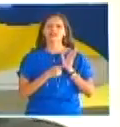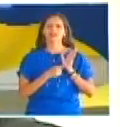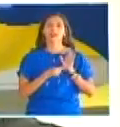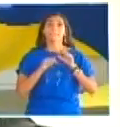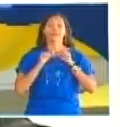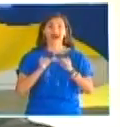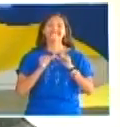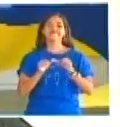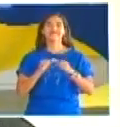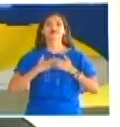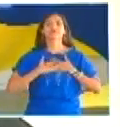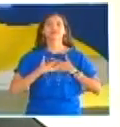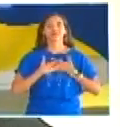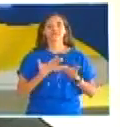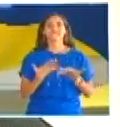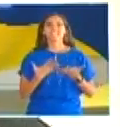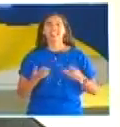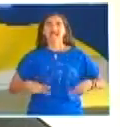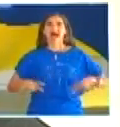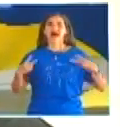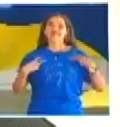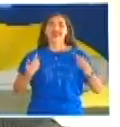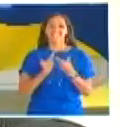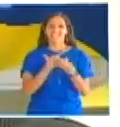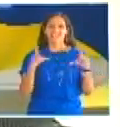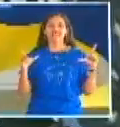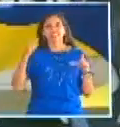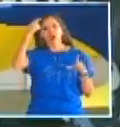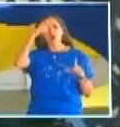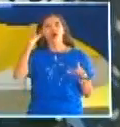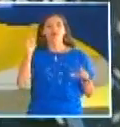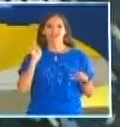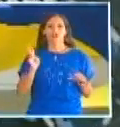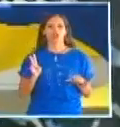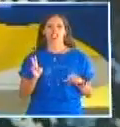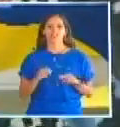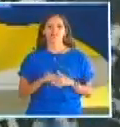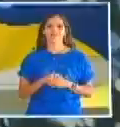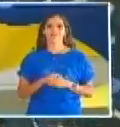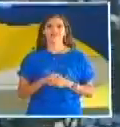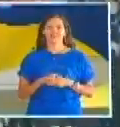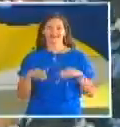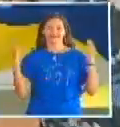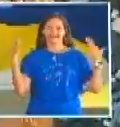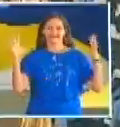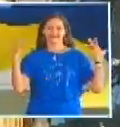para seguir garantizando la vida, la libertad del pueblo venezolano.